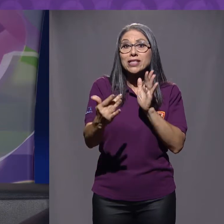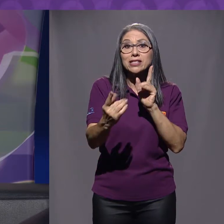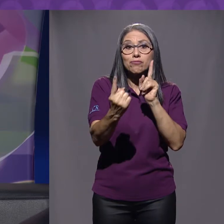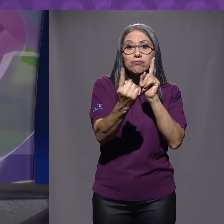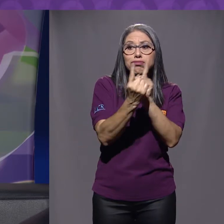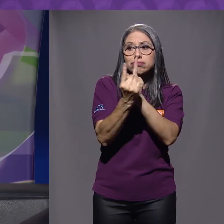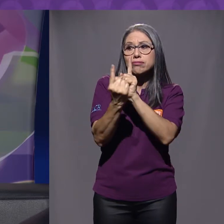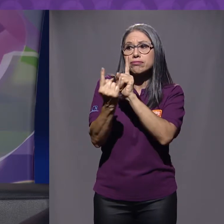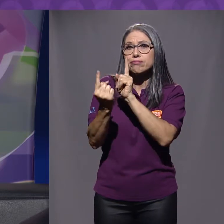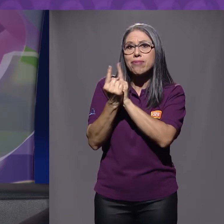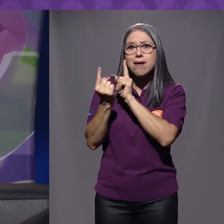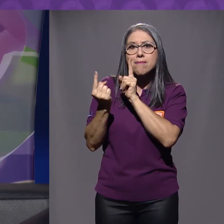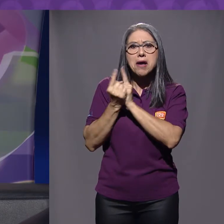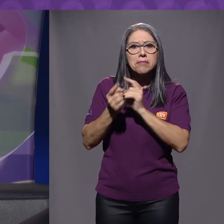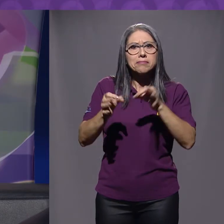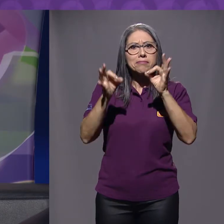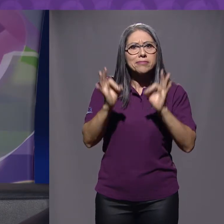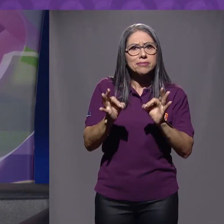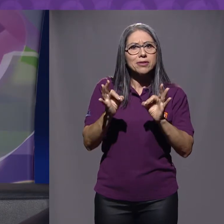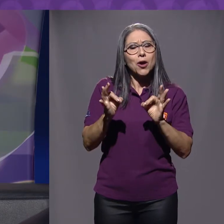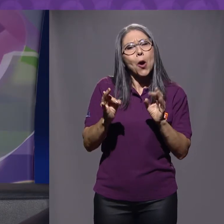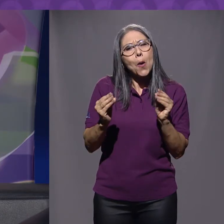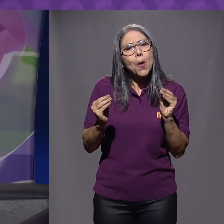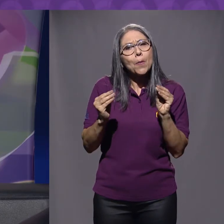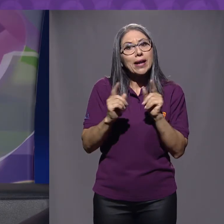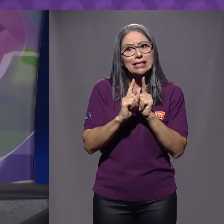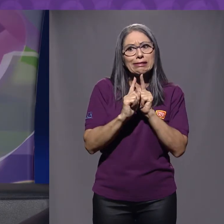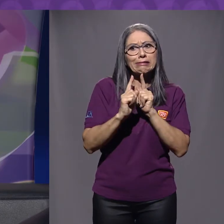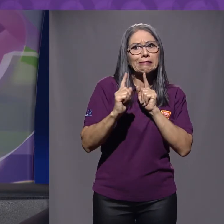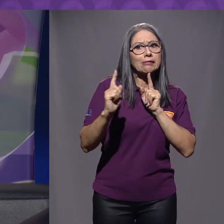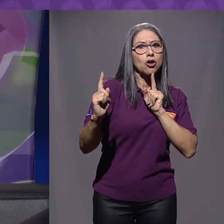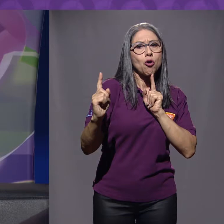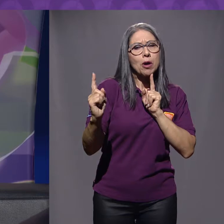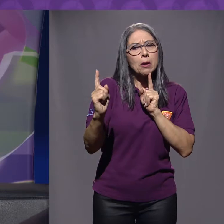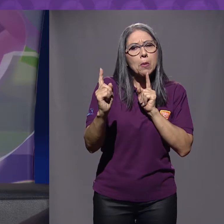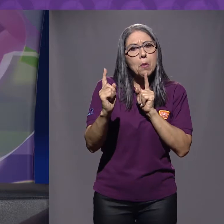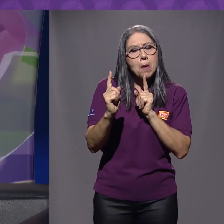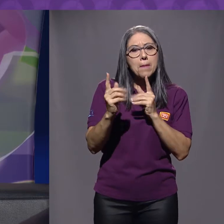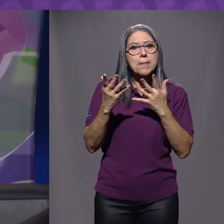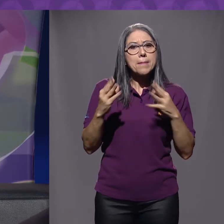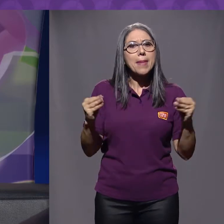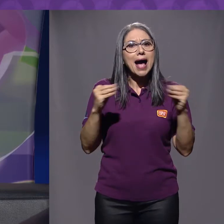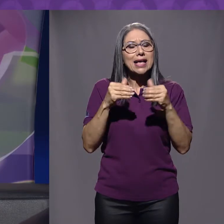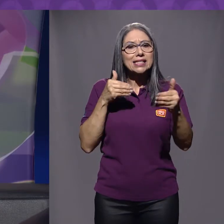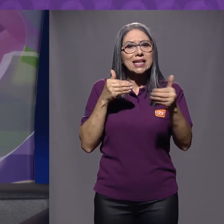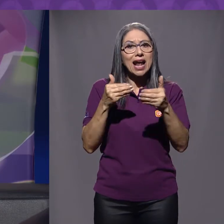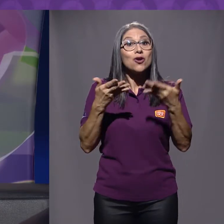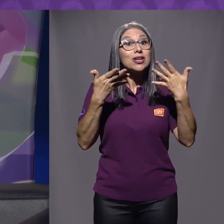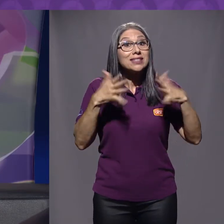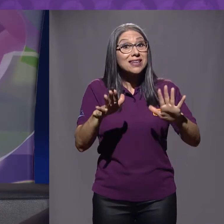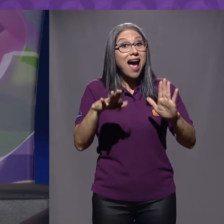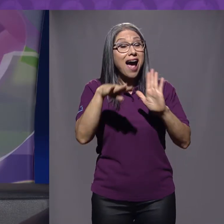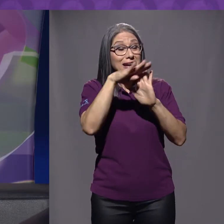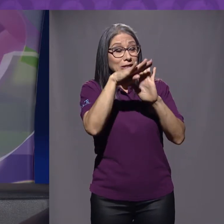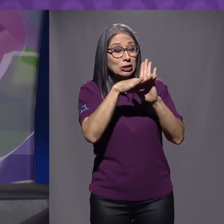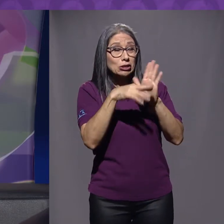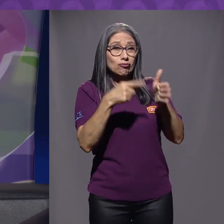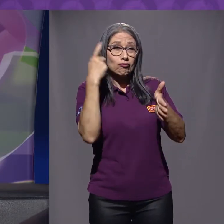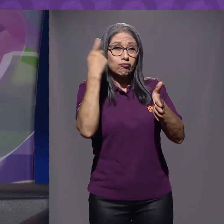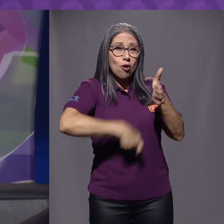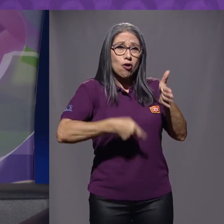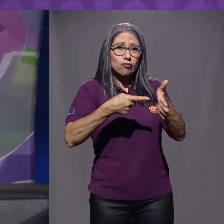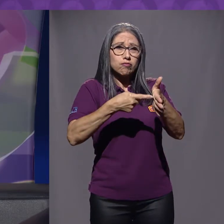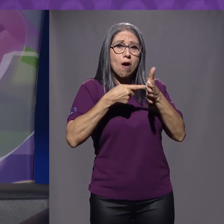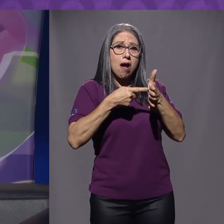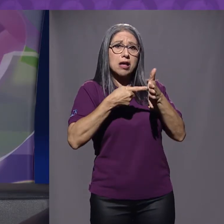sea efectivo, o al menos más cercano, y vayamos cambiando todos esos protocolos que eran muy